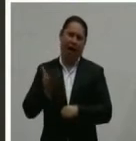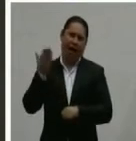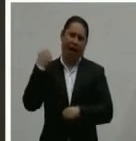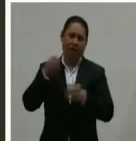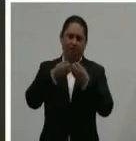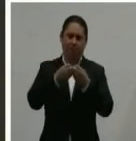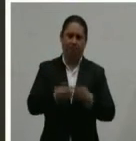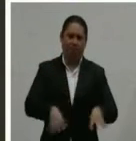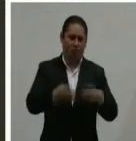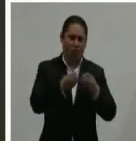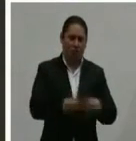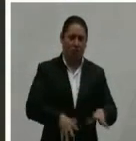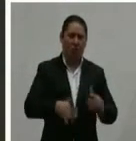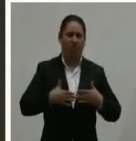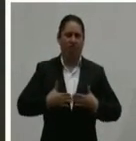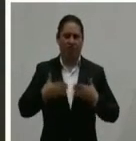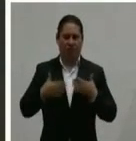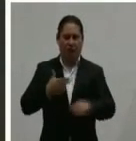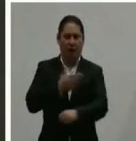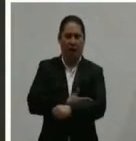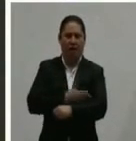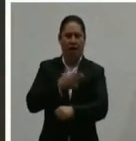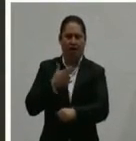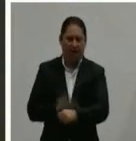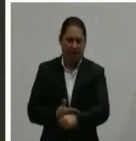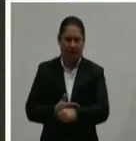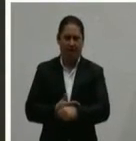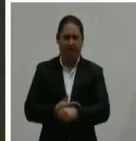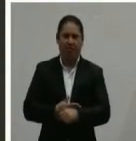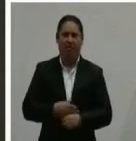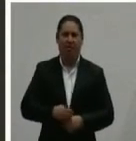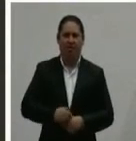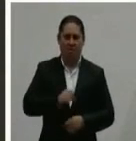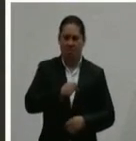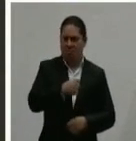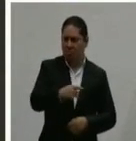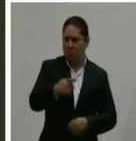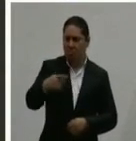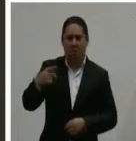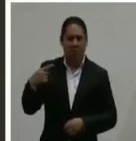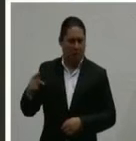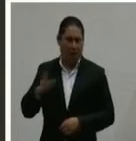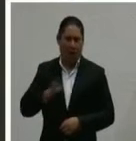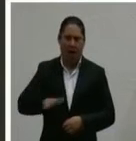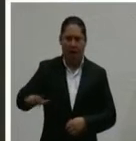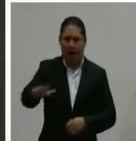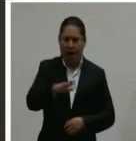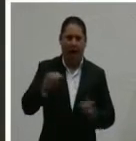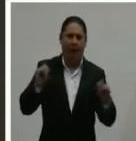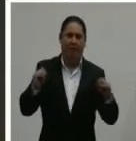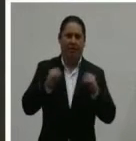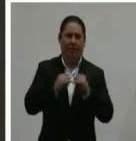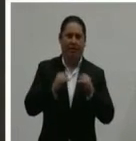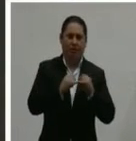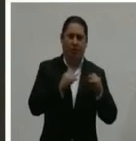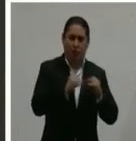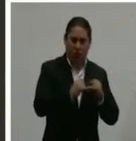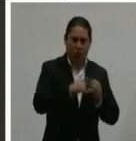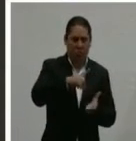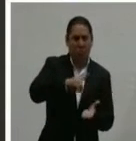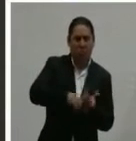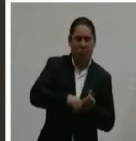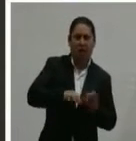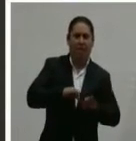ciudadanos. Es la honestidad de sus instituciones y de quienes en ellas